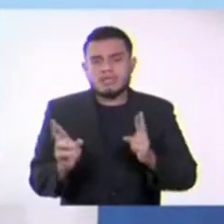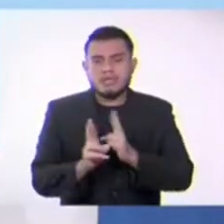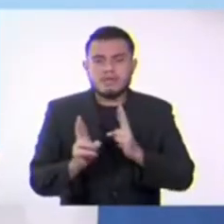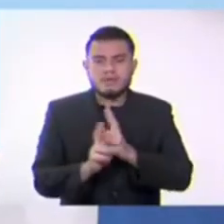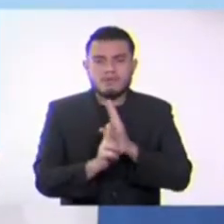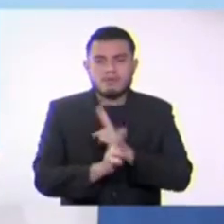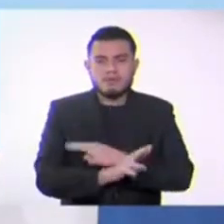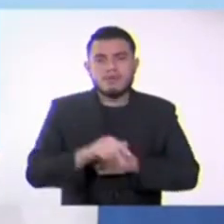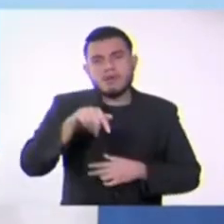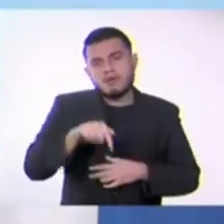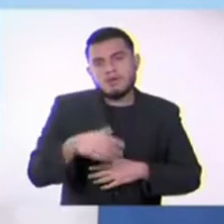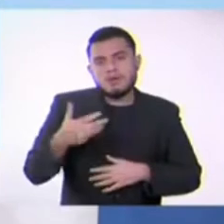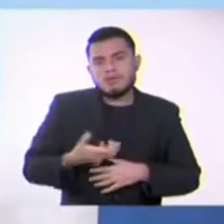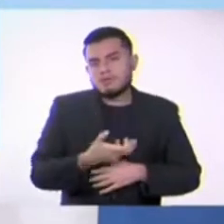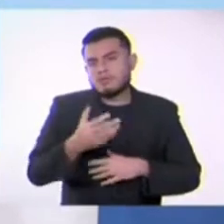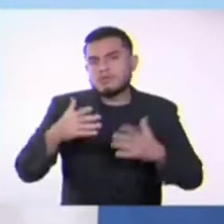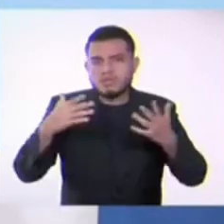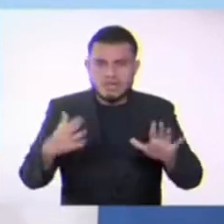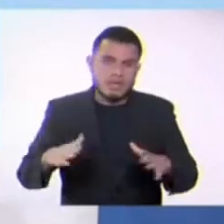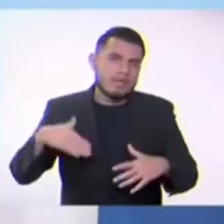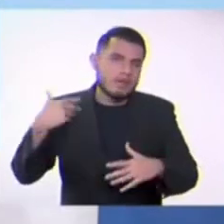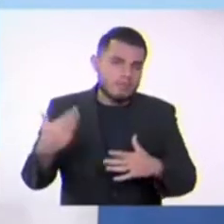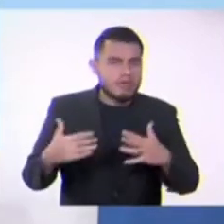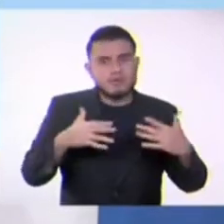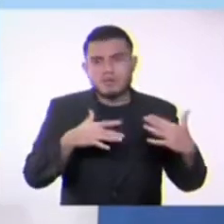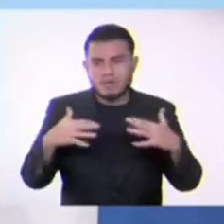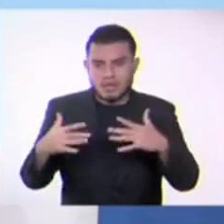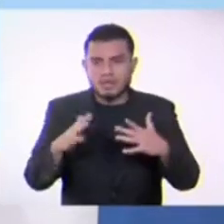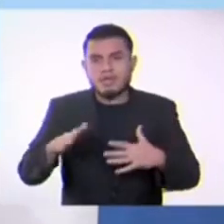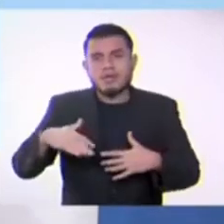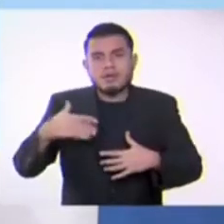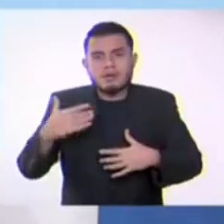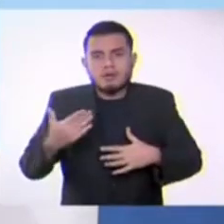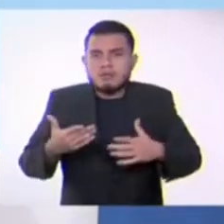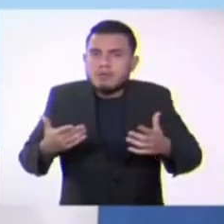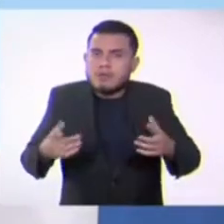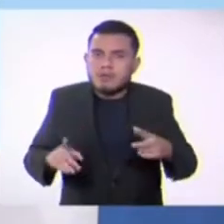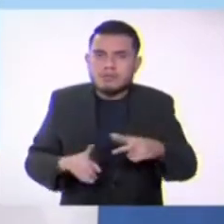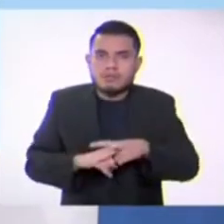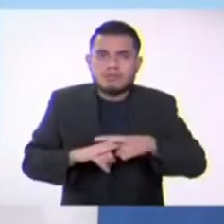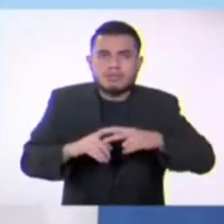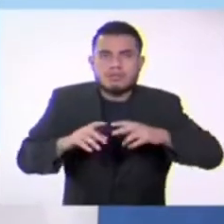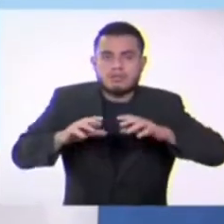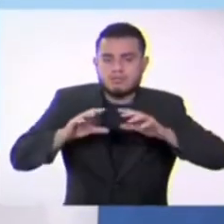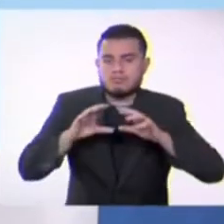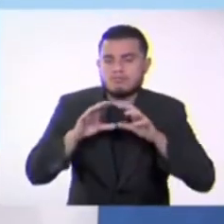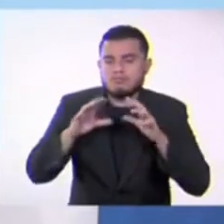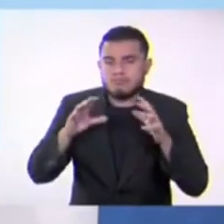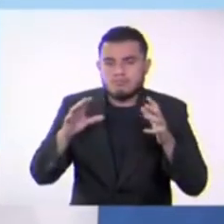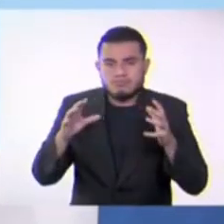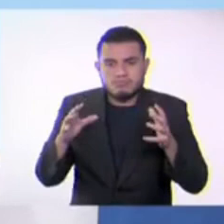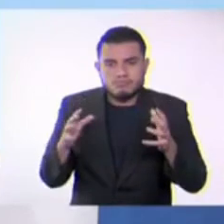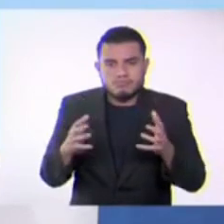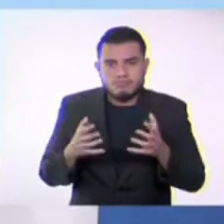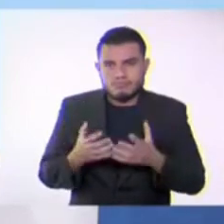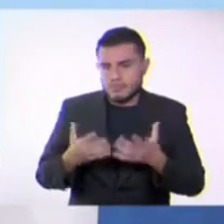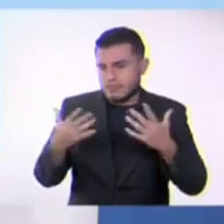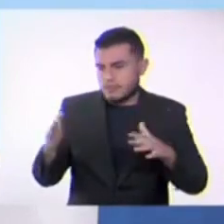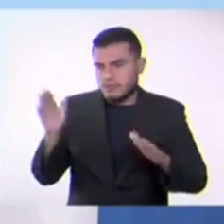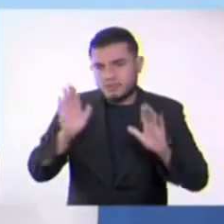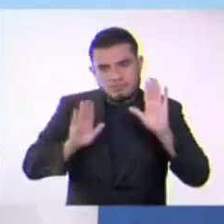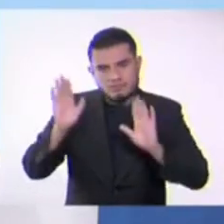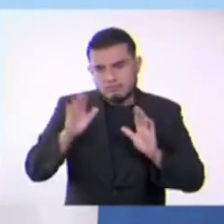Ahora que estamos después ya de una guerra y que hay una unipolaridad, pero hay situaciones